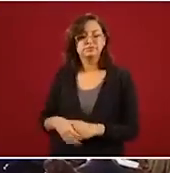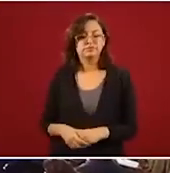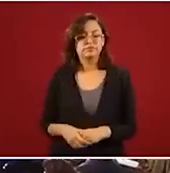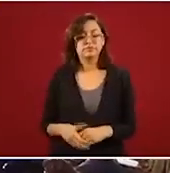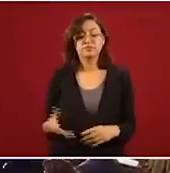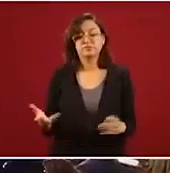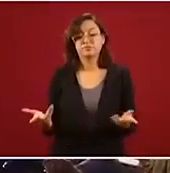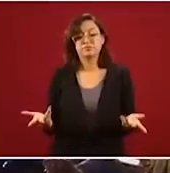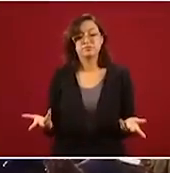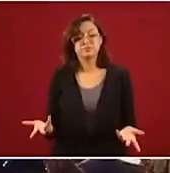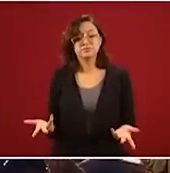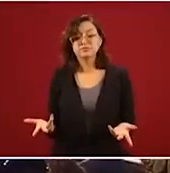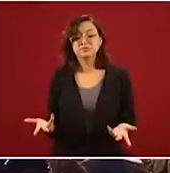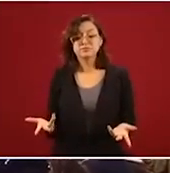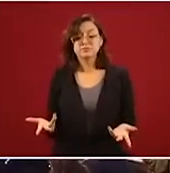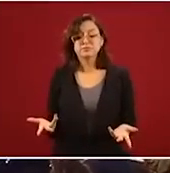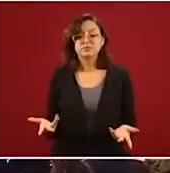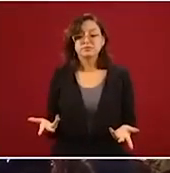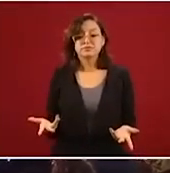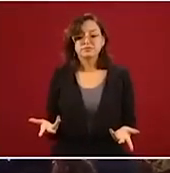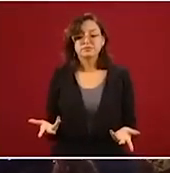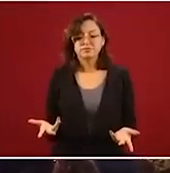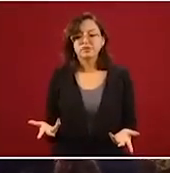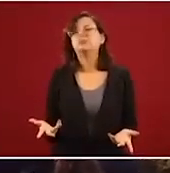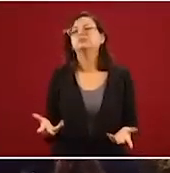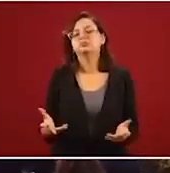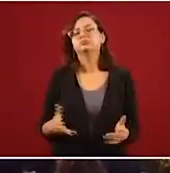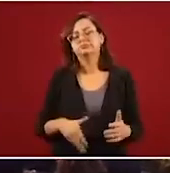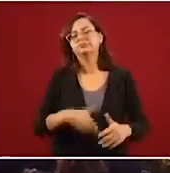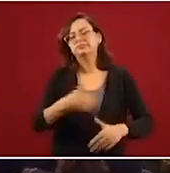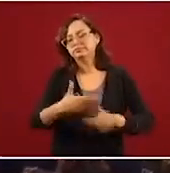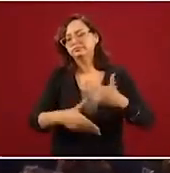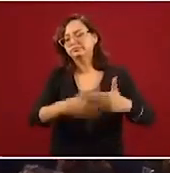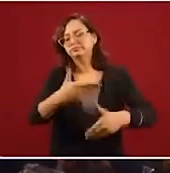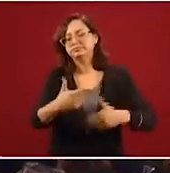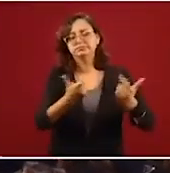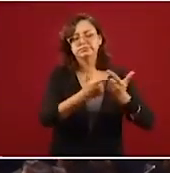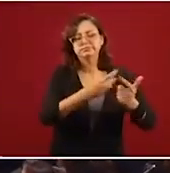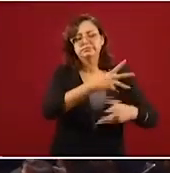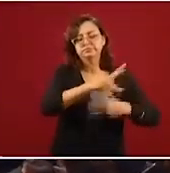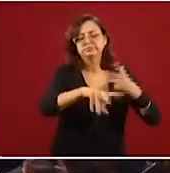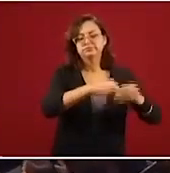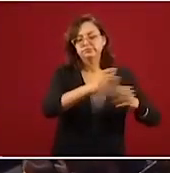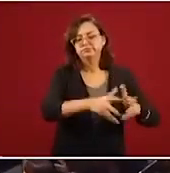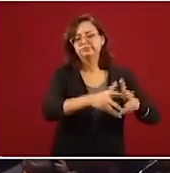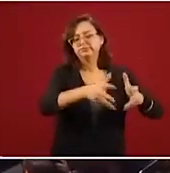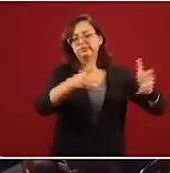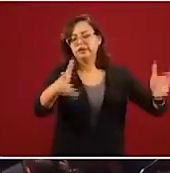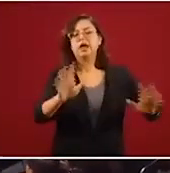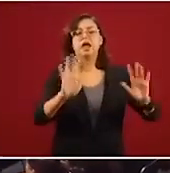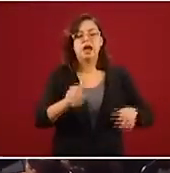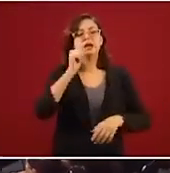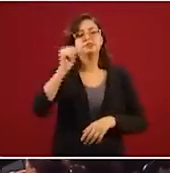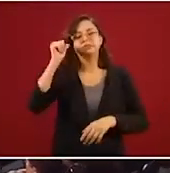Entonces, sí iba a haber crecimiento. Bueno, por eso precisamente ayer integramos el